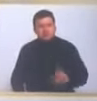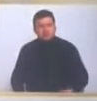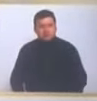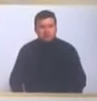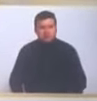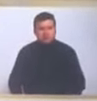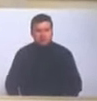que los hogares que los hogares que hogares